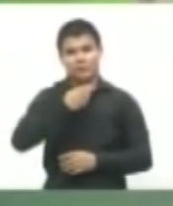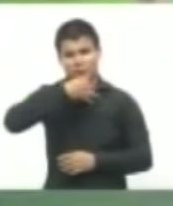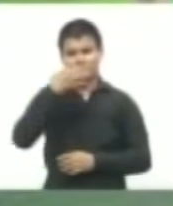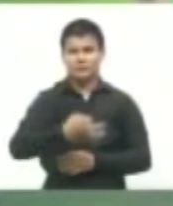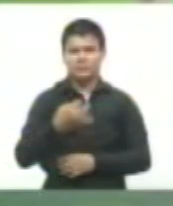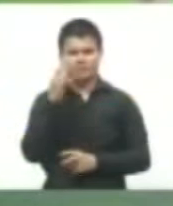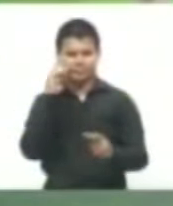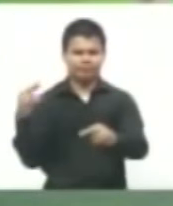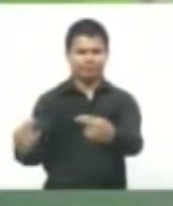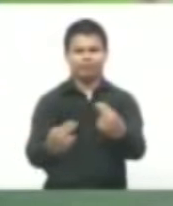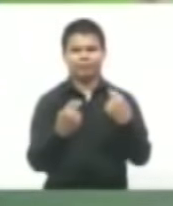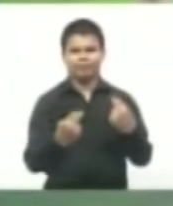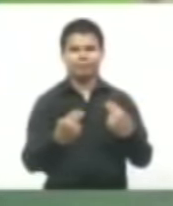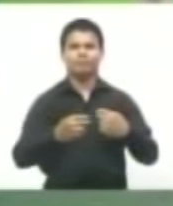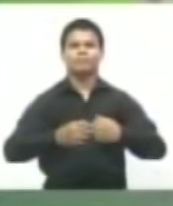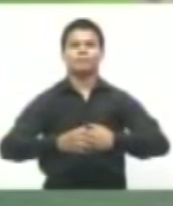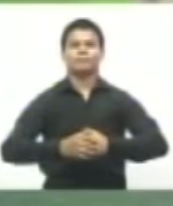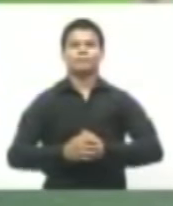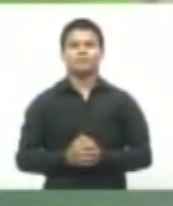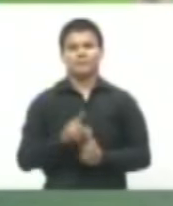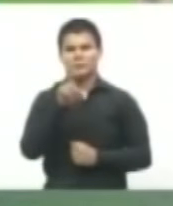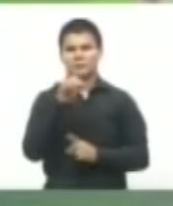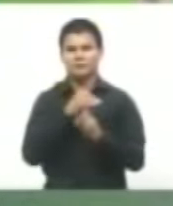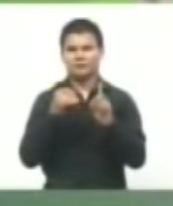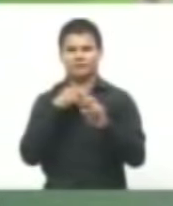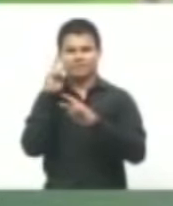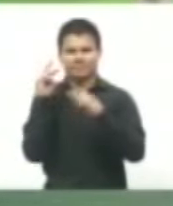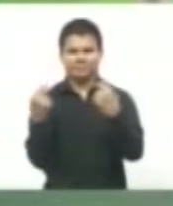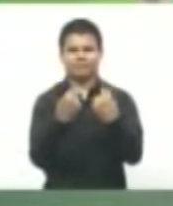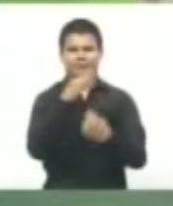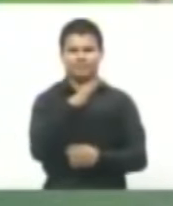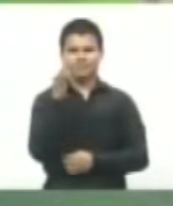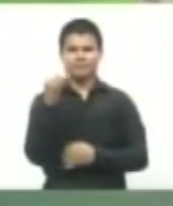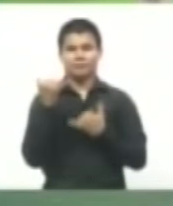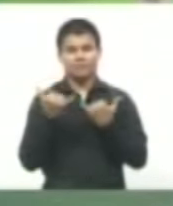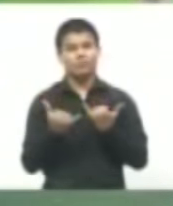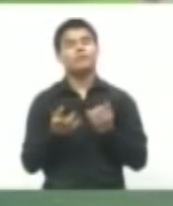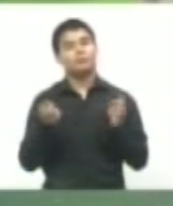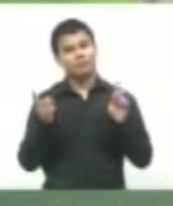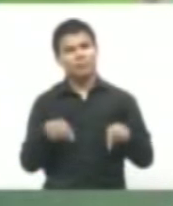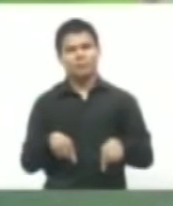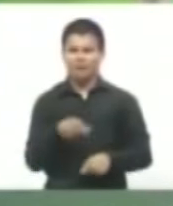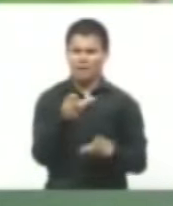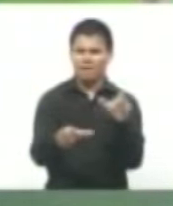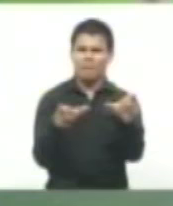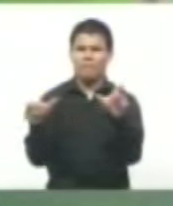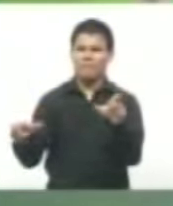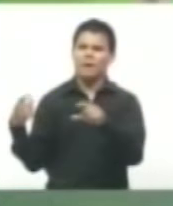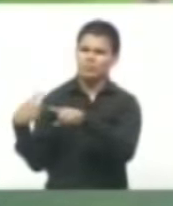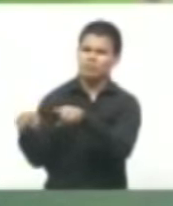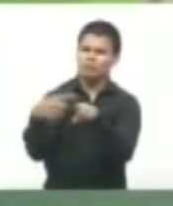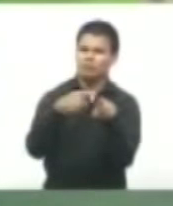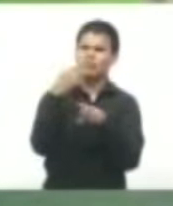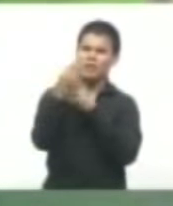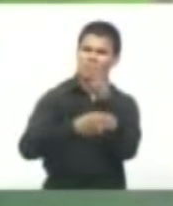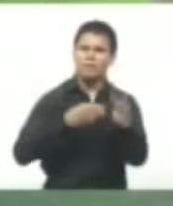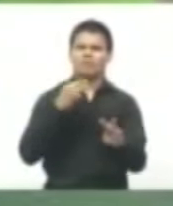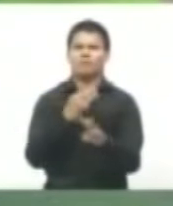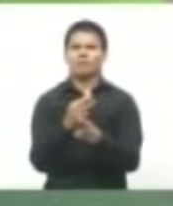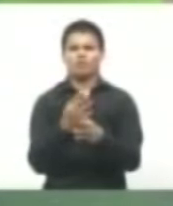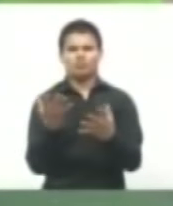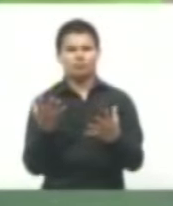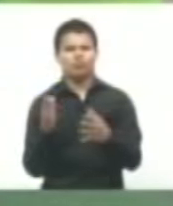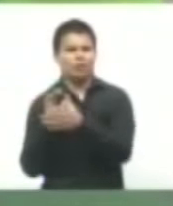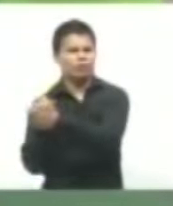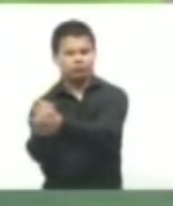nosotros, con este compromiso con la verdad de las 6:30 por aquí, por Telecaribe, pero también muchísimas personas de diferentes partes del mundo, como los hemos